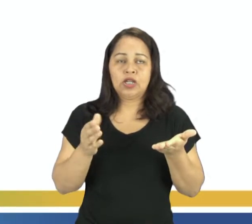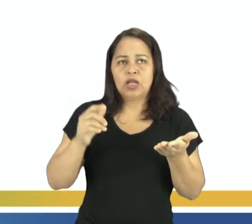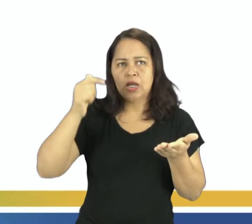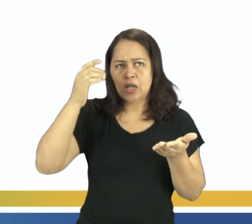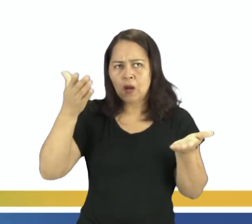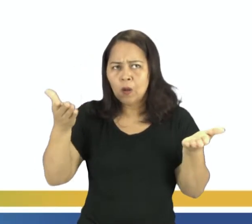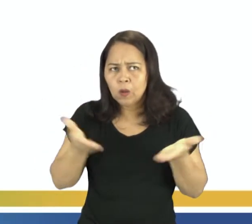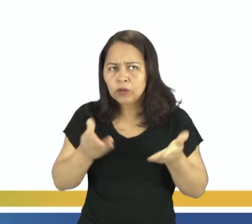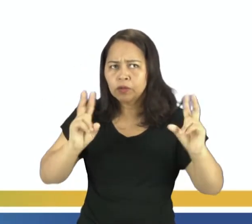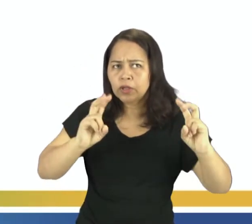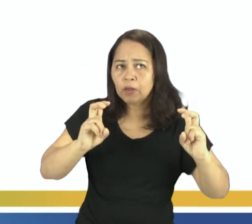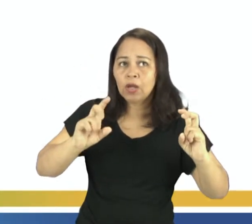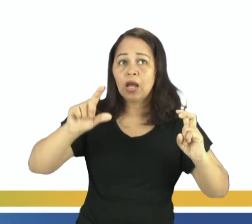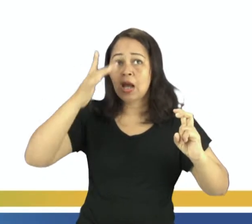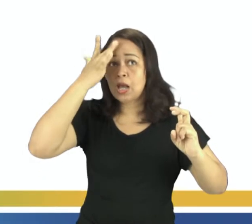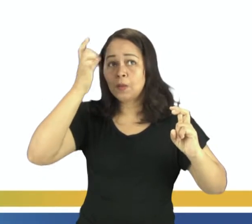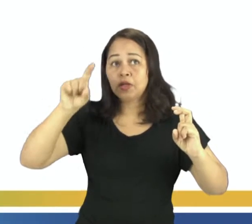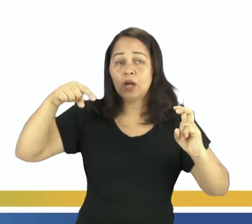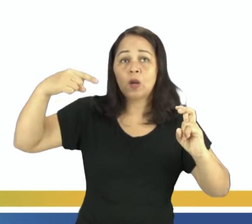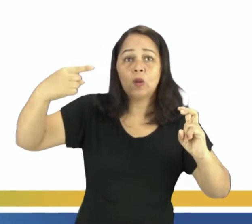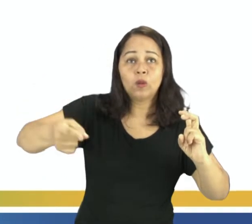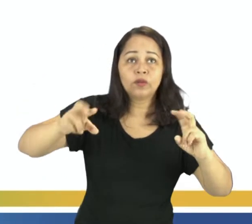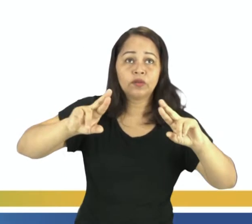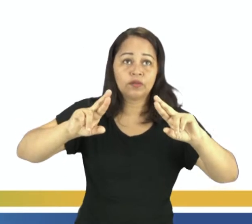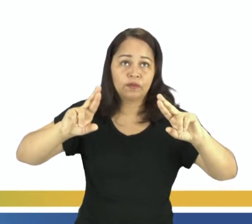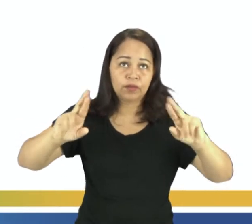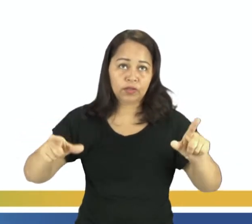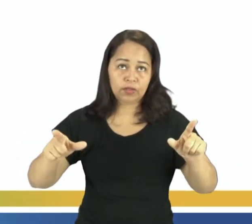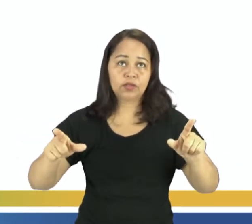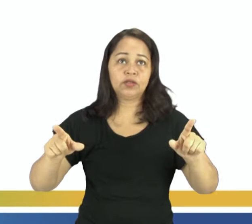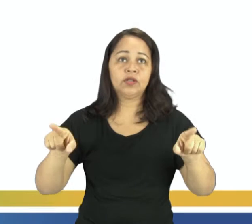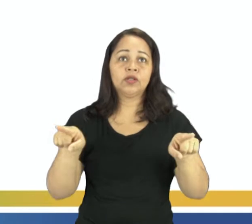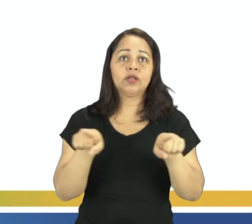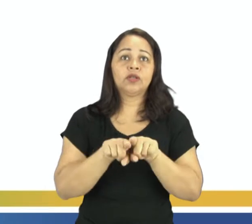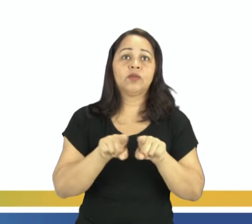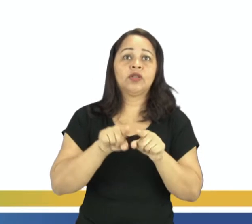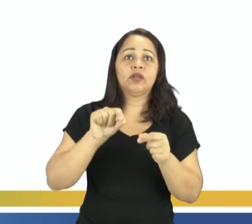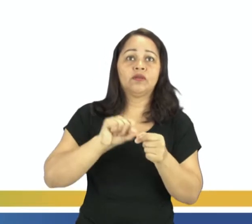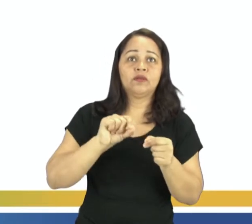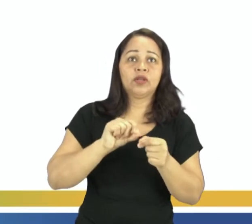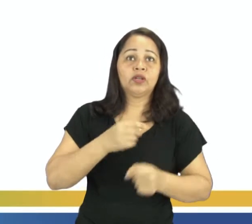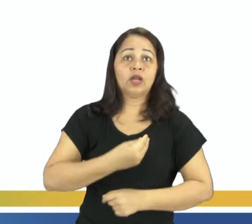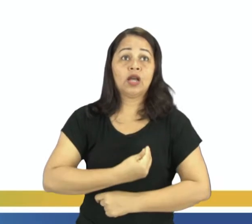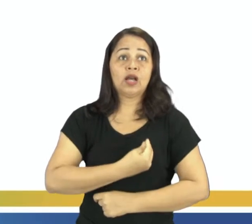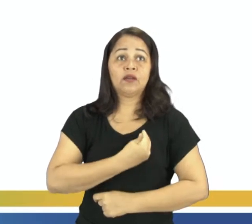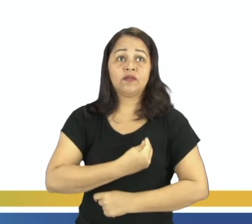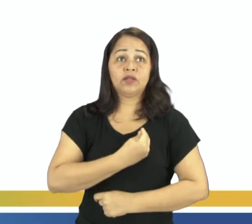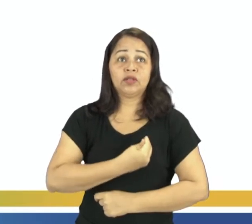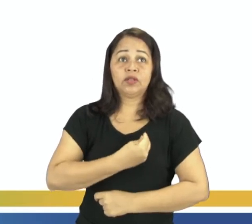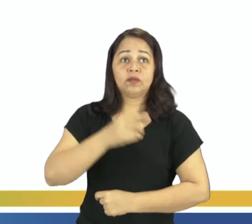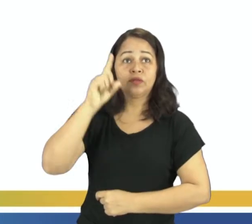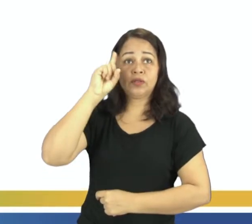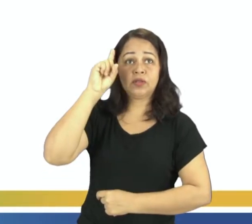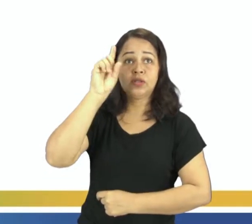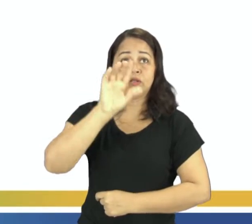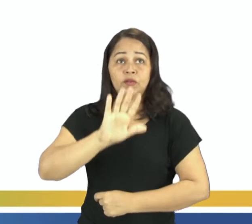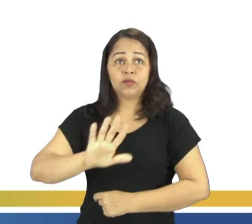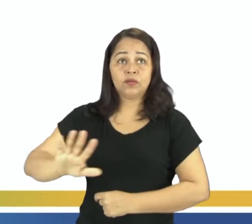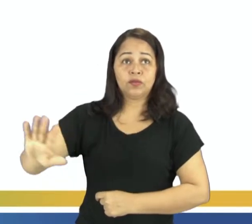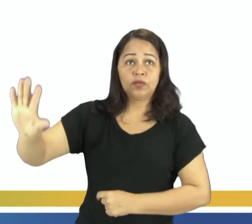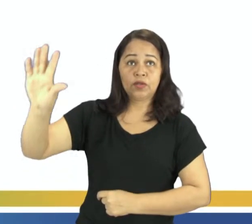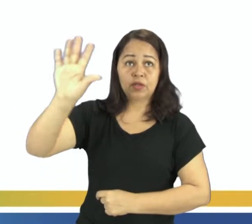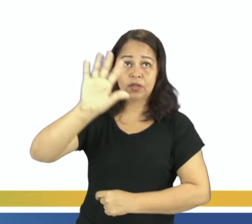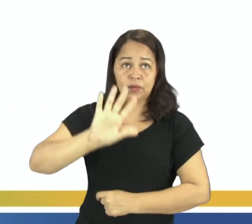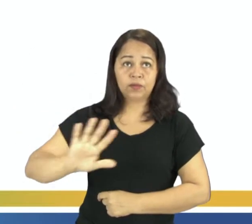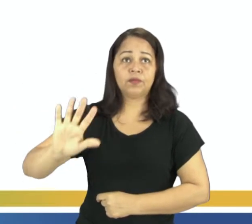de mañana. Aspecto similar al periodismo, ya que los dos buscan inspiración en los hechos en